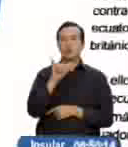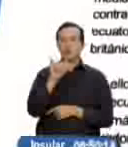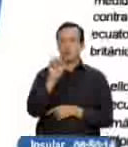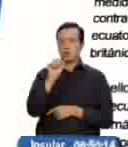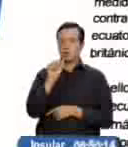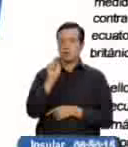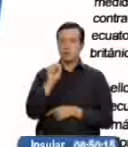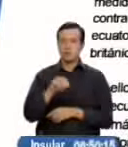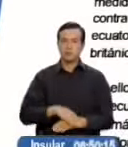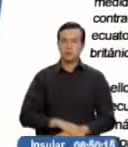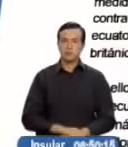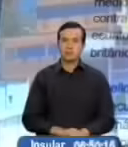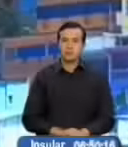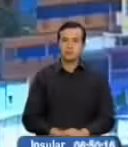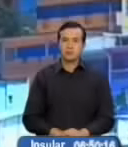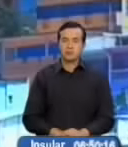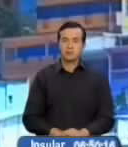Assange.